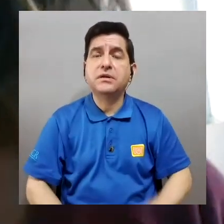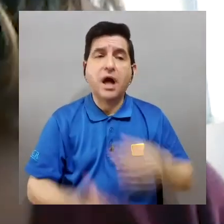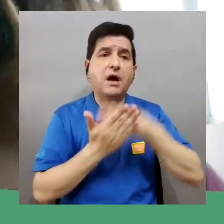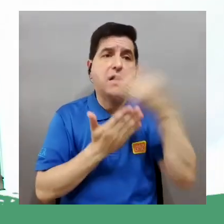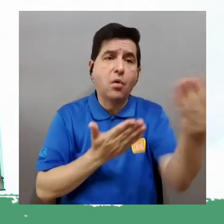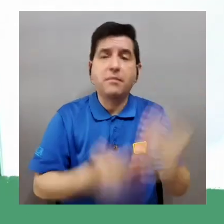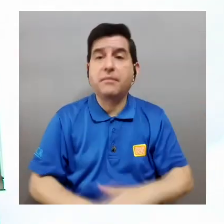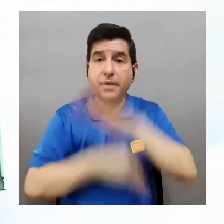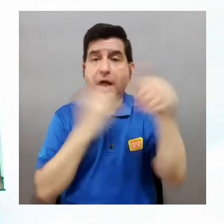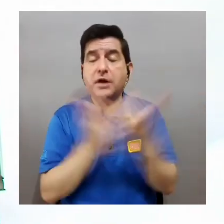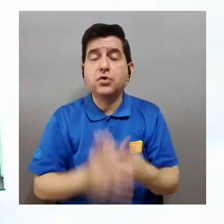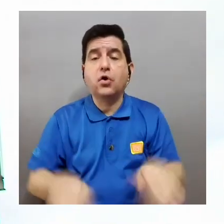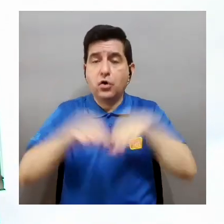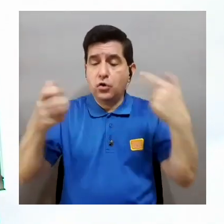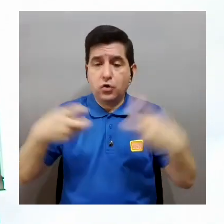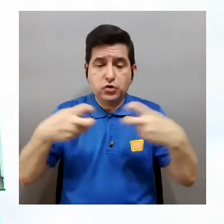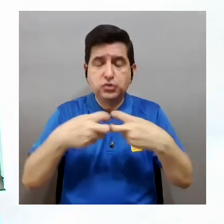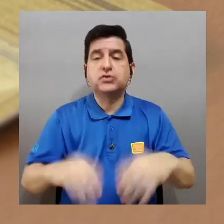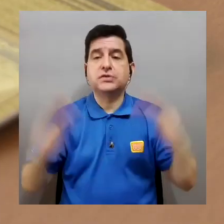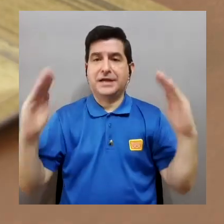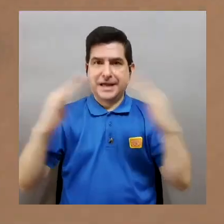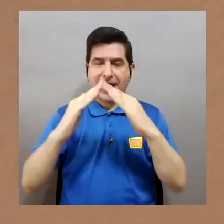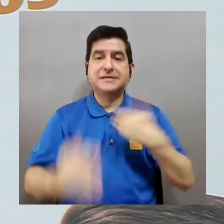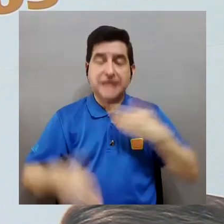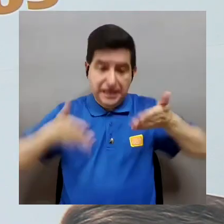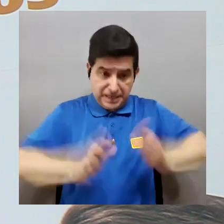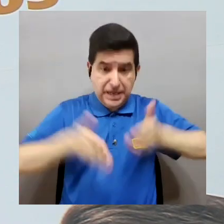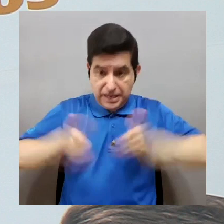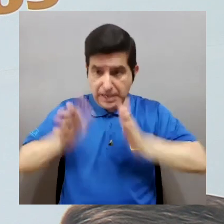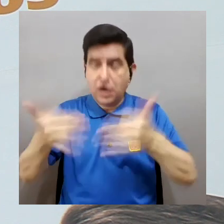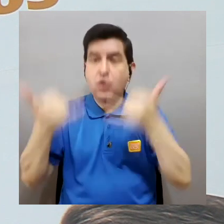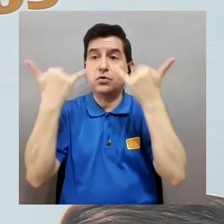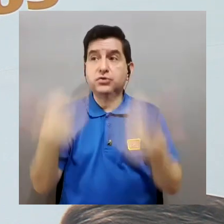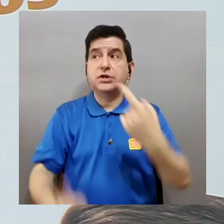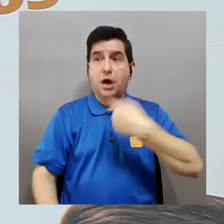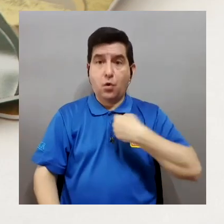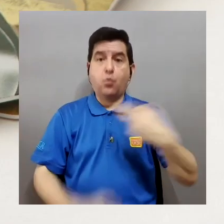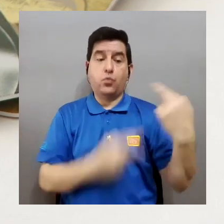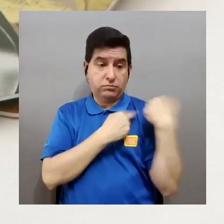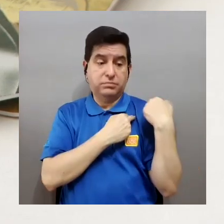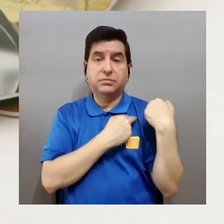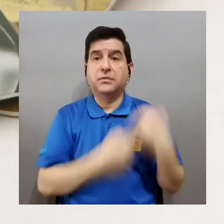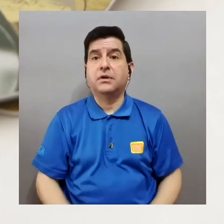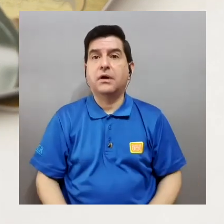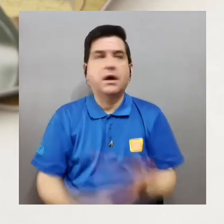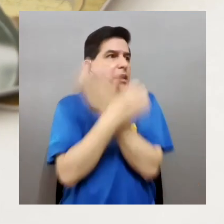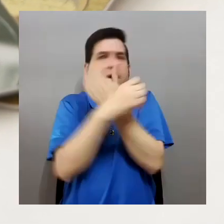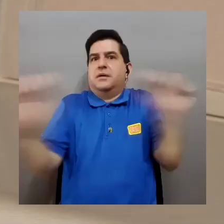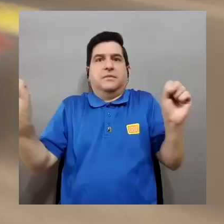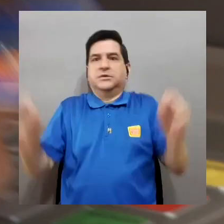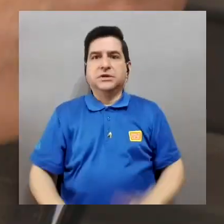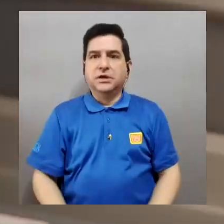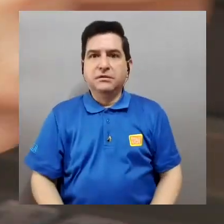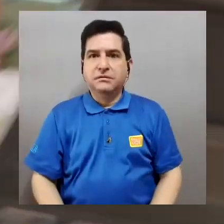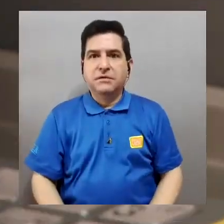de comprar todos los electrodomésticos, la casa y tener chiquitos, y ya cuando le tocó a uno, ya es casi imposible